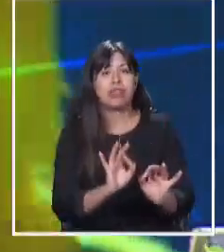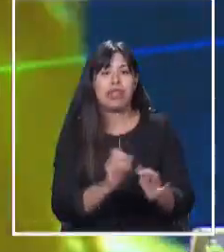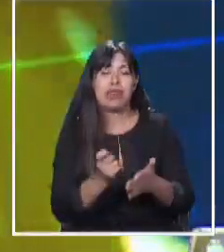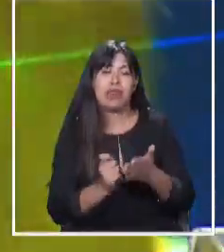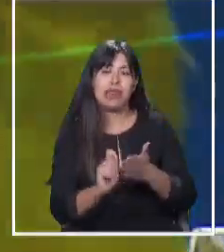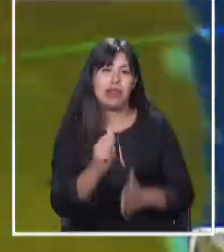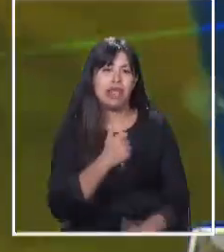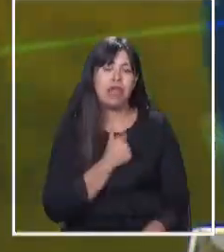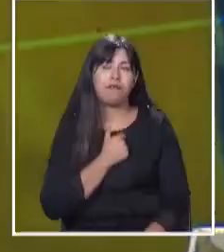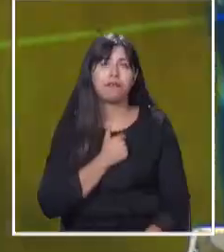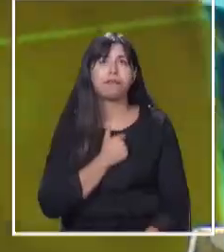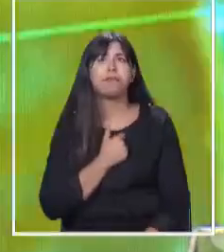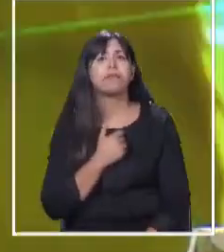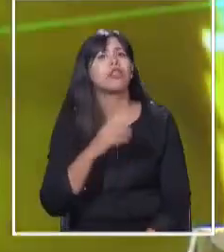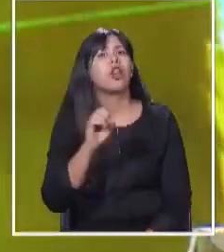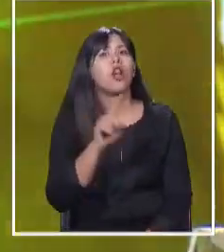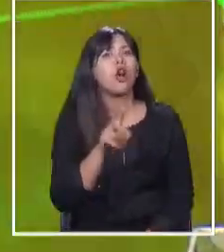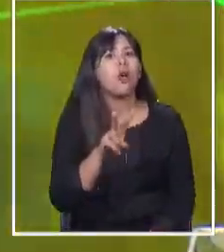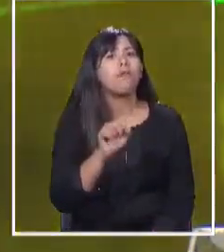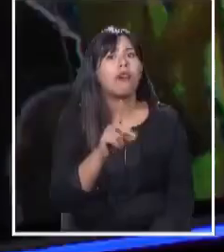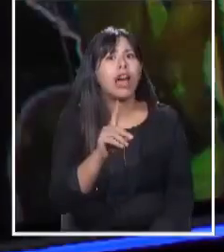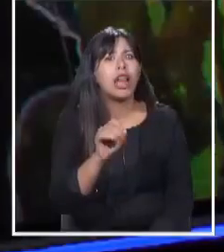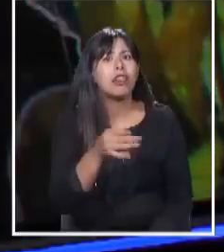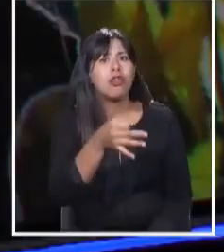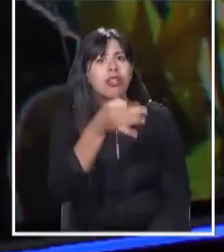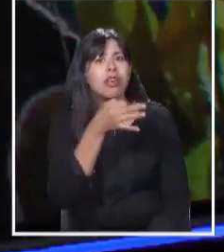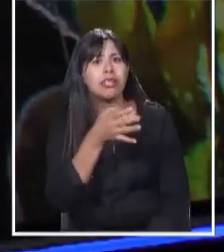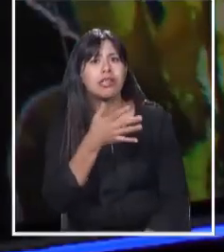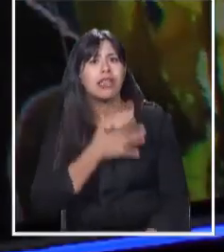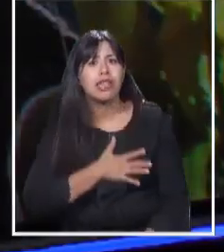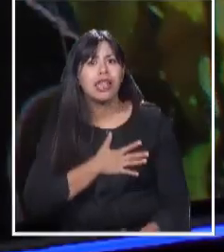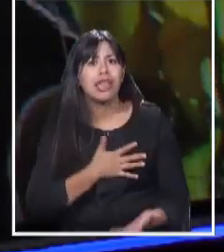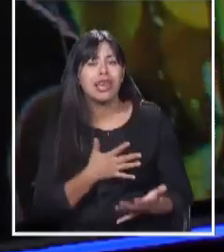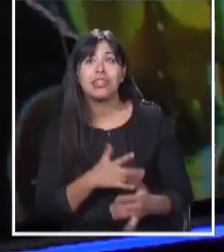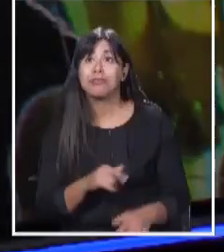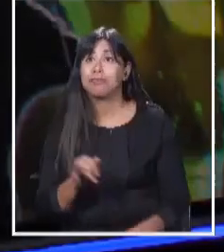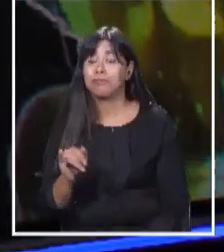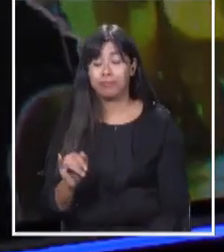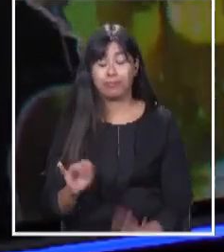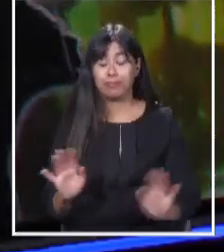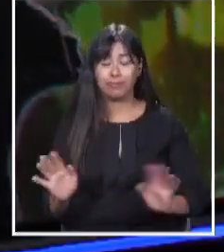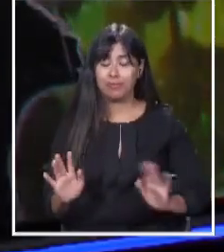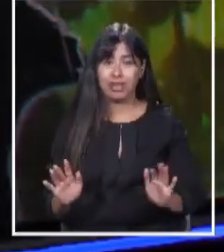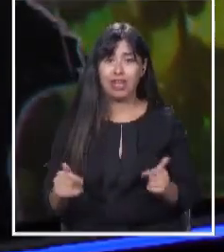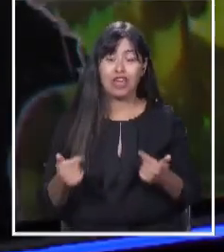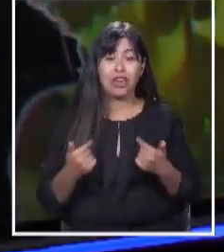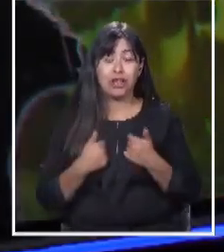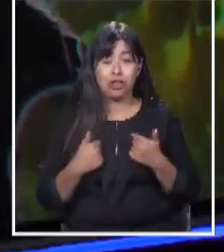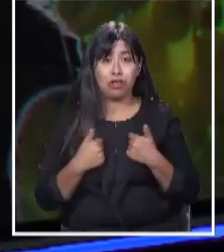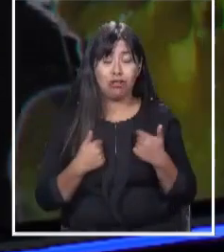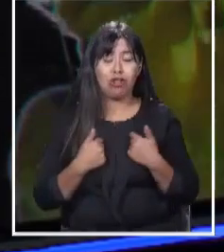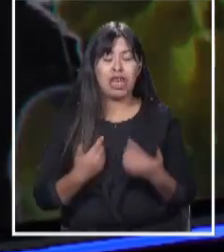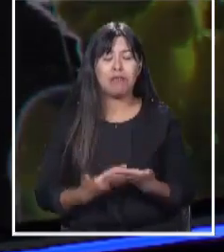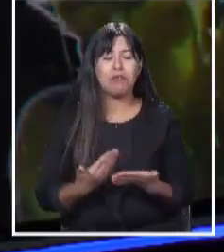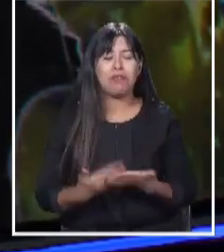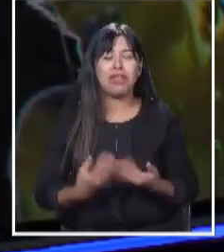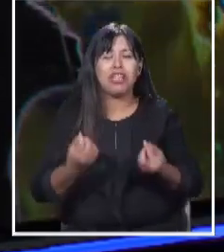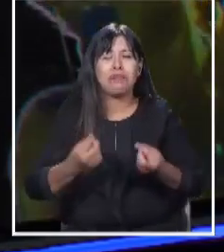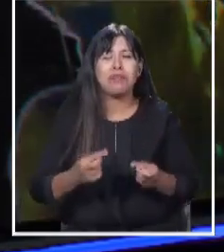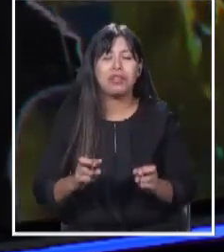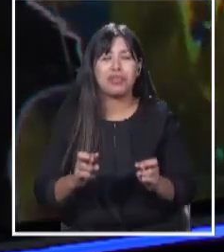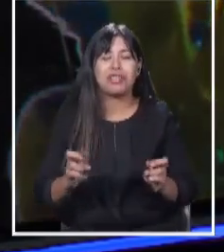Osvaldo quiere comunicar algo desesperadamente con su mirada. Don Osvaldo, ¿quería comentar algo? No, a ver, estamos aprovechando la oportunidad que